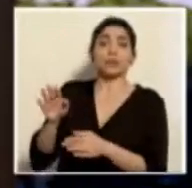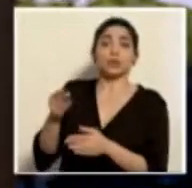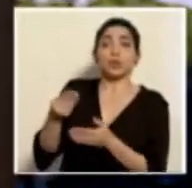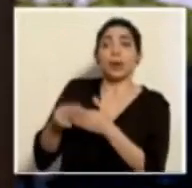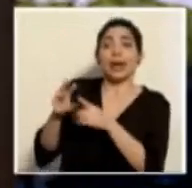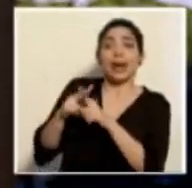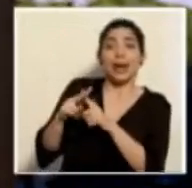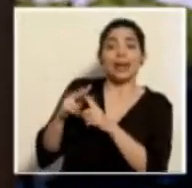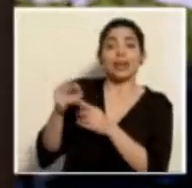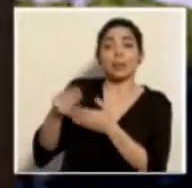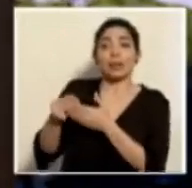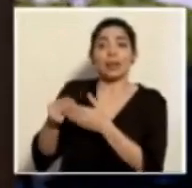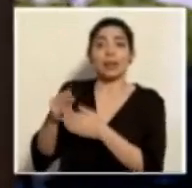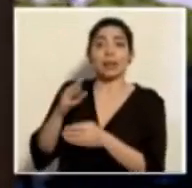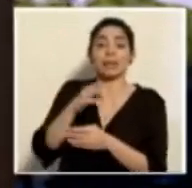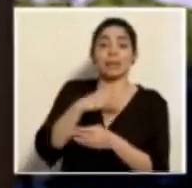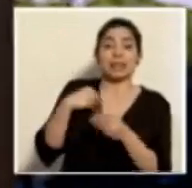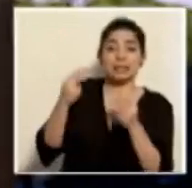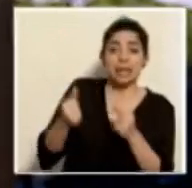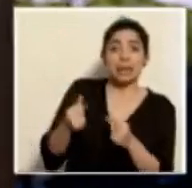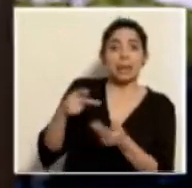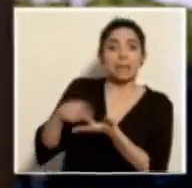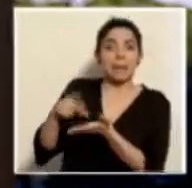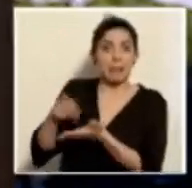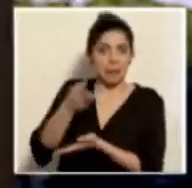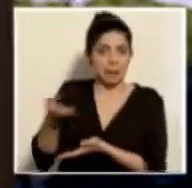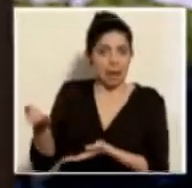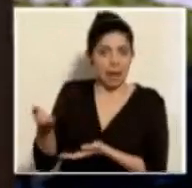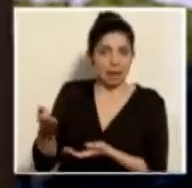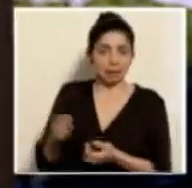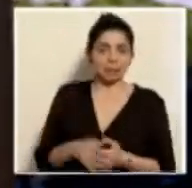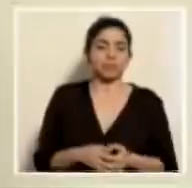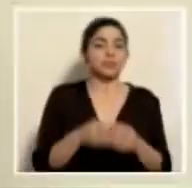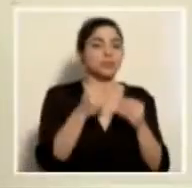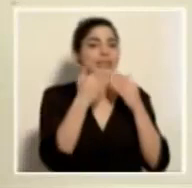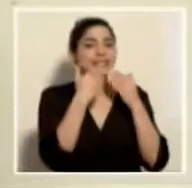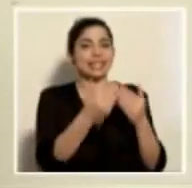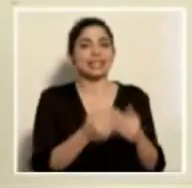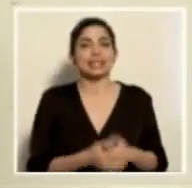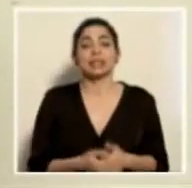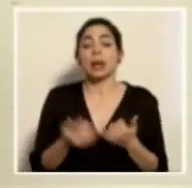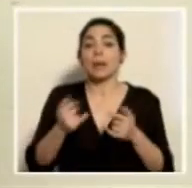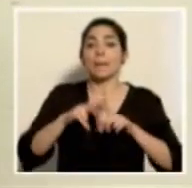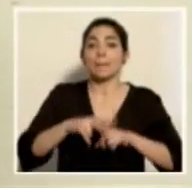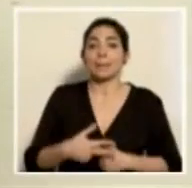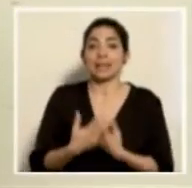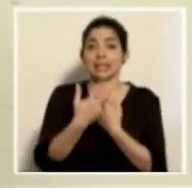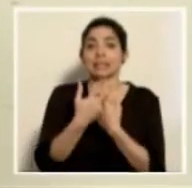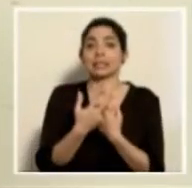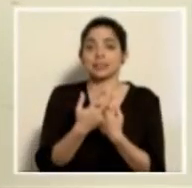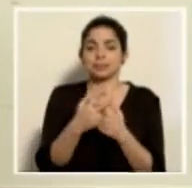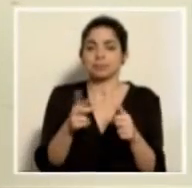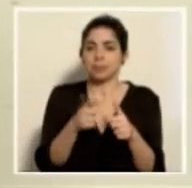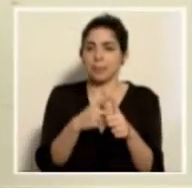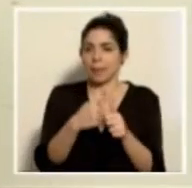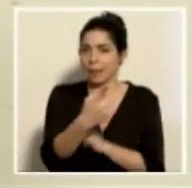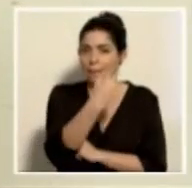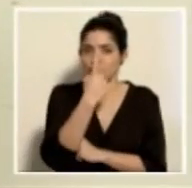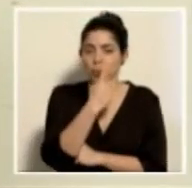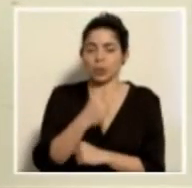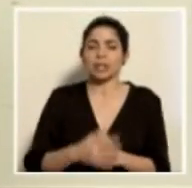créditos que está pidiendo Hacienda y el país son para eso. Gracias. Muchas gracias. Iniciaría con la primera